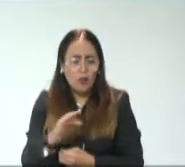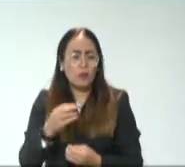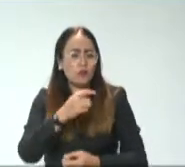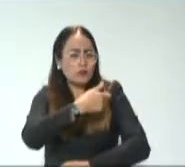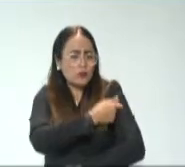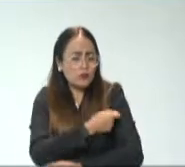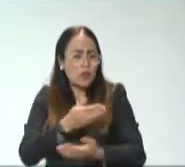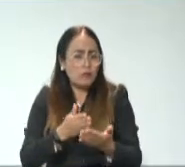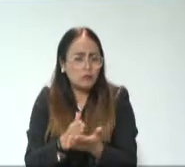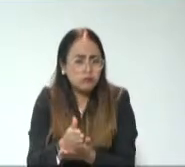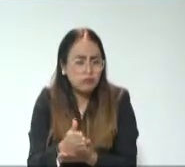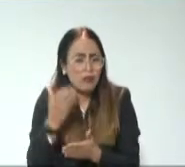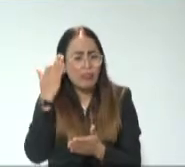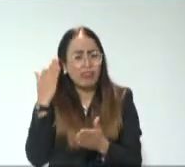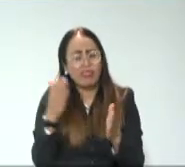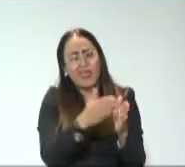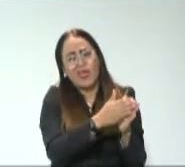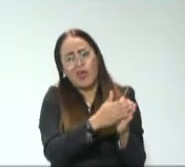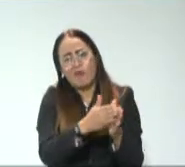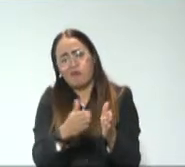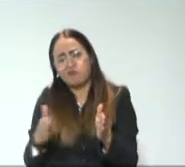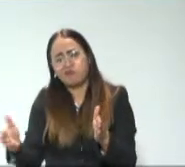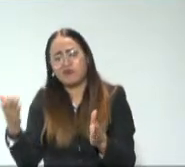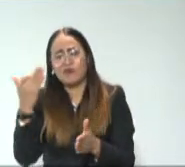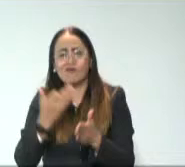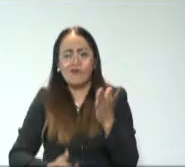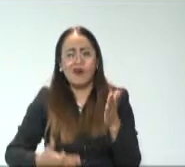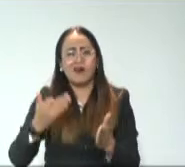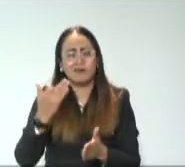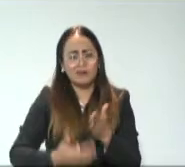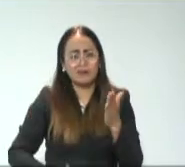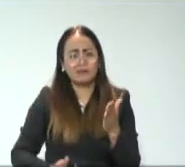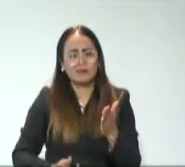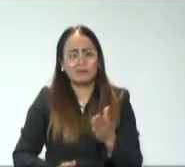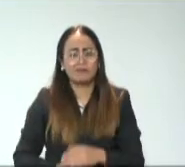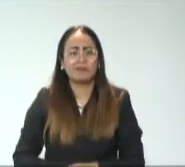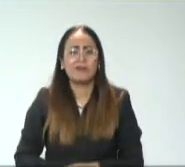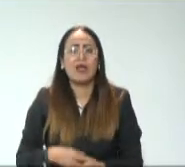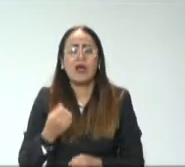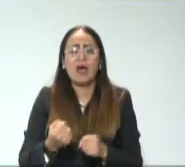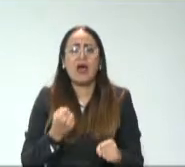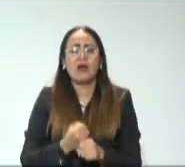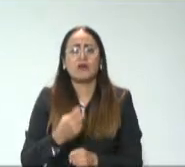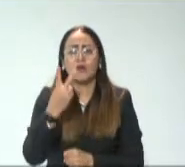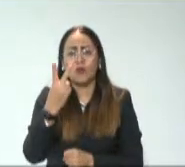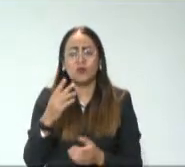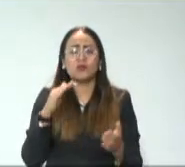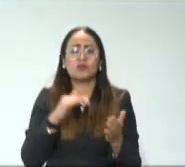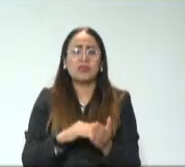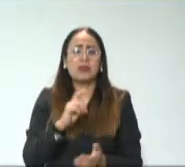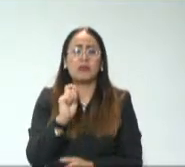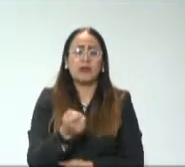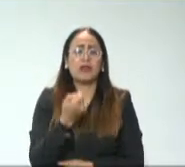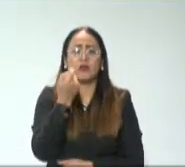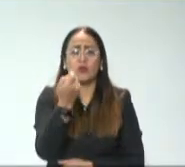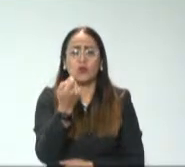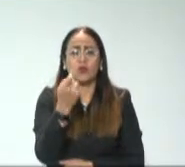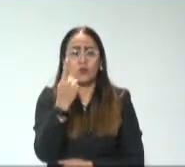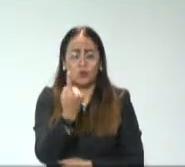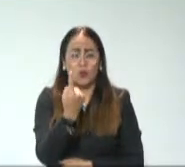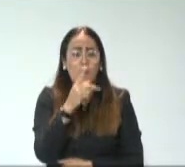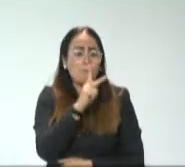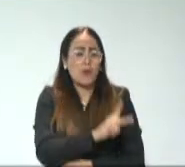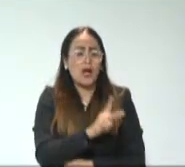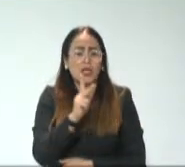va a pasar todavía un tiempo importante entonces 2021 se va a parecer mucho a 2020